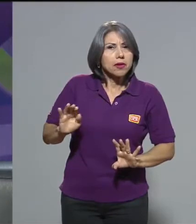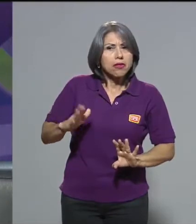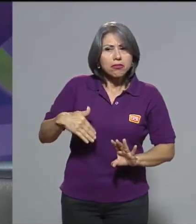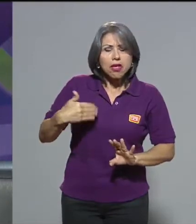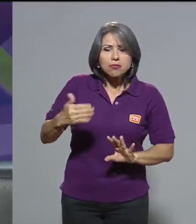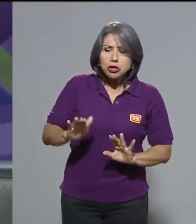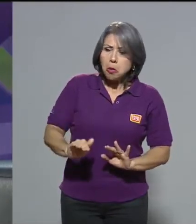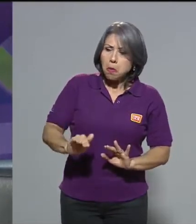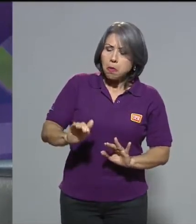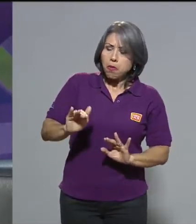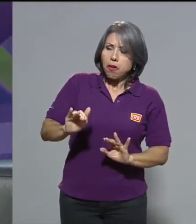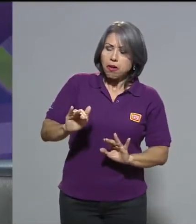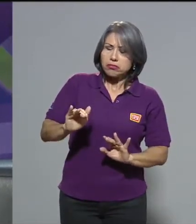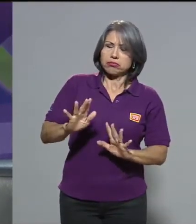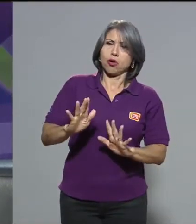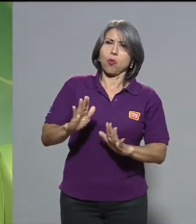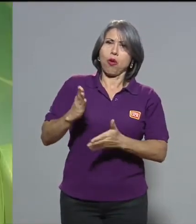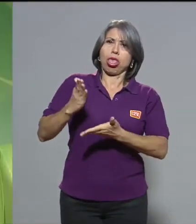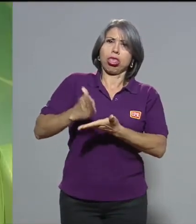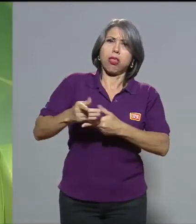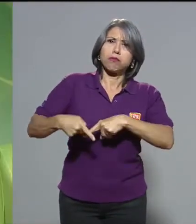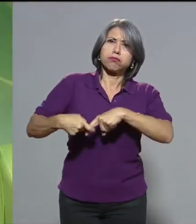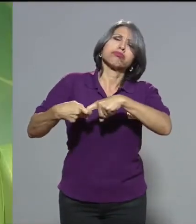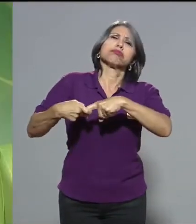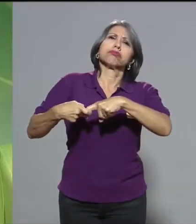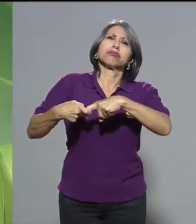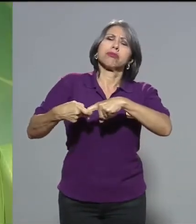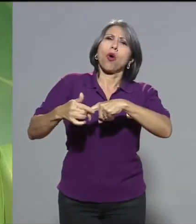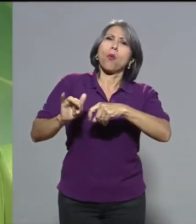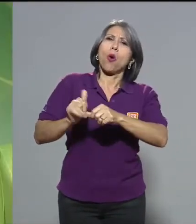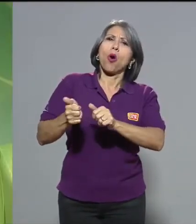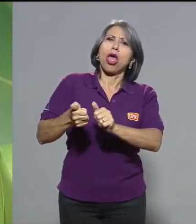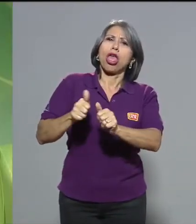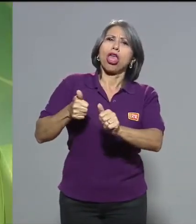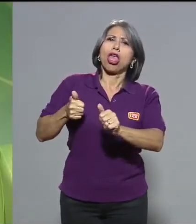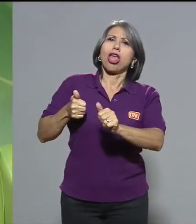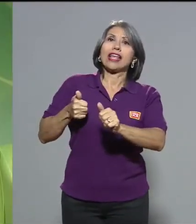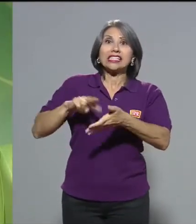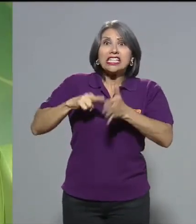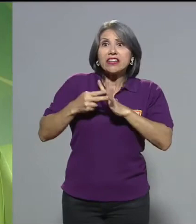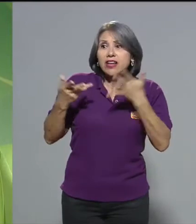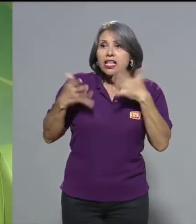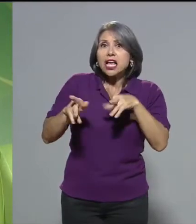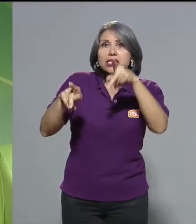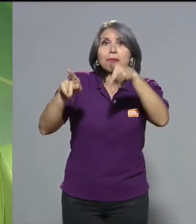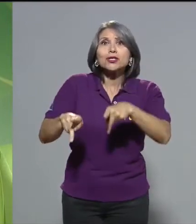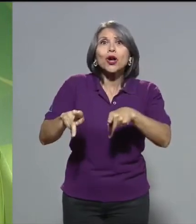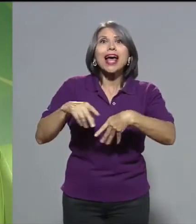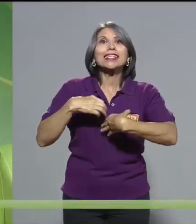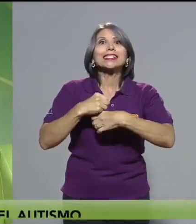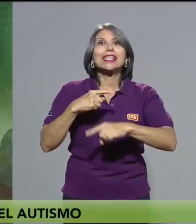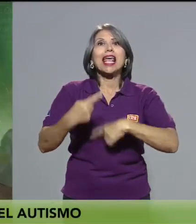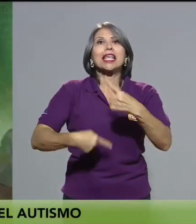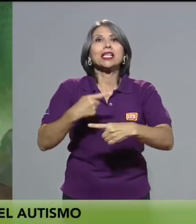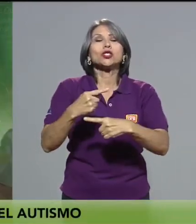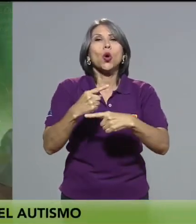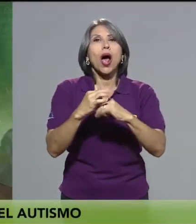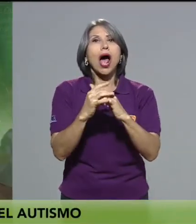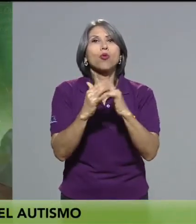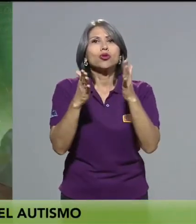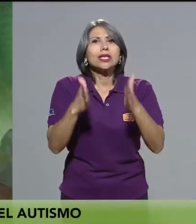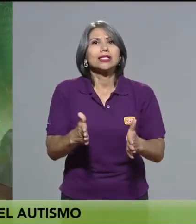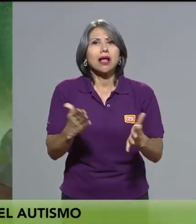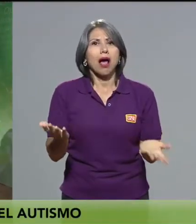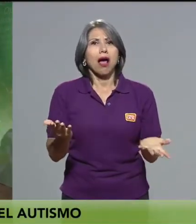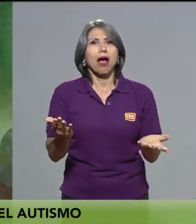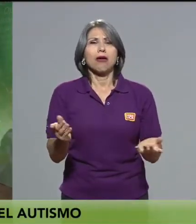y más bien va para atrás. No es que esta persona se hizo autista, ¿verdad? No es que esta persona de un